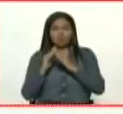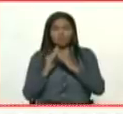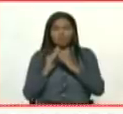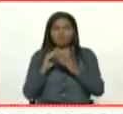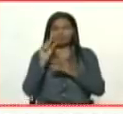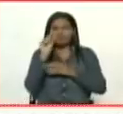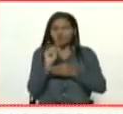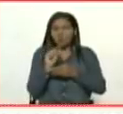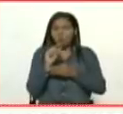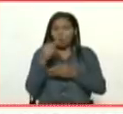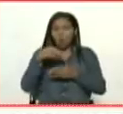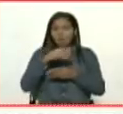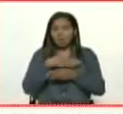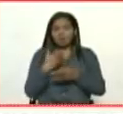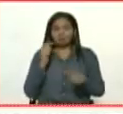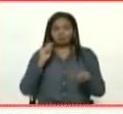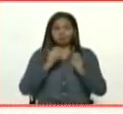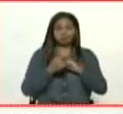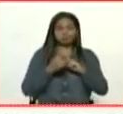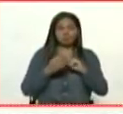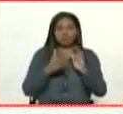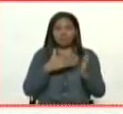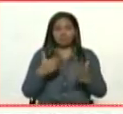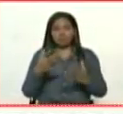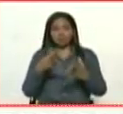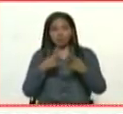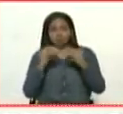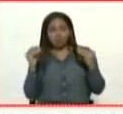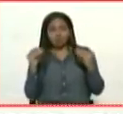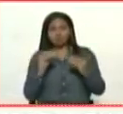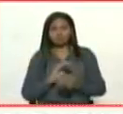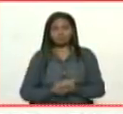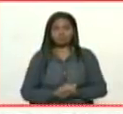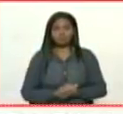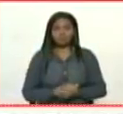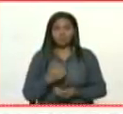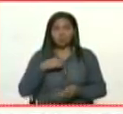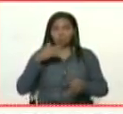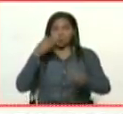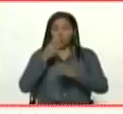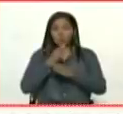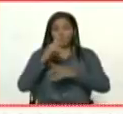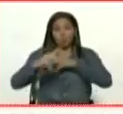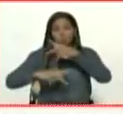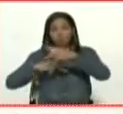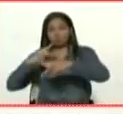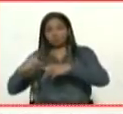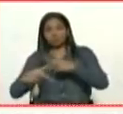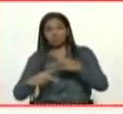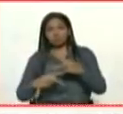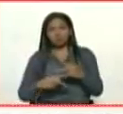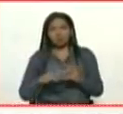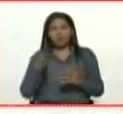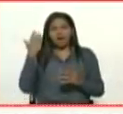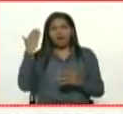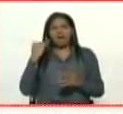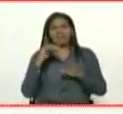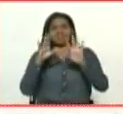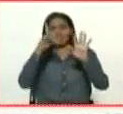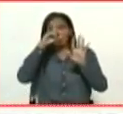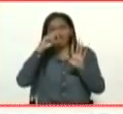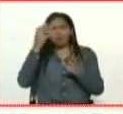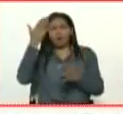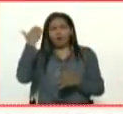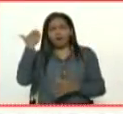mínimas. Hoy las tenemos todas, ¿verdad? Bueno, ir hacia un proceso. Fíjense ustedes, hace 10 años, me